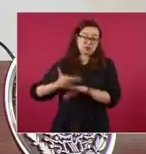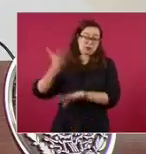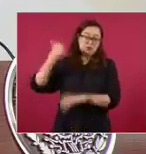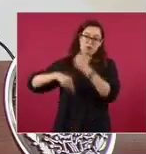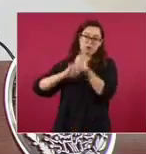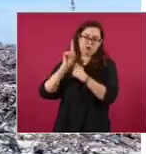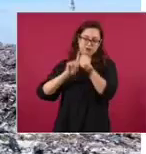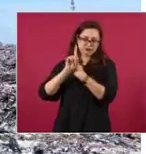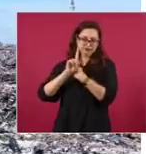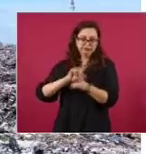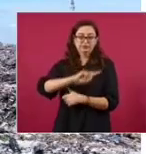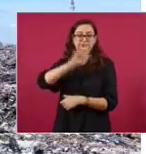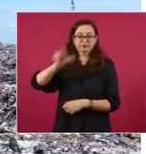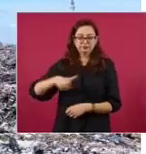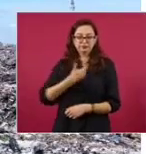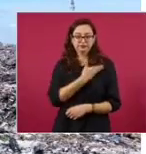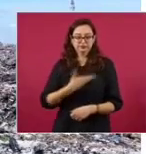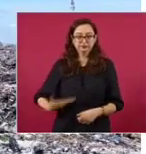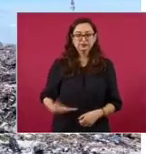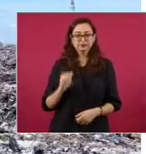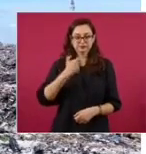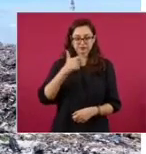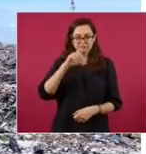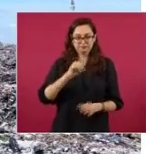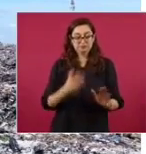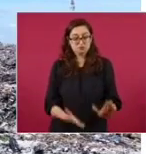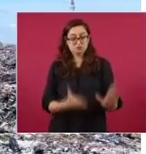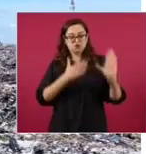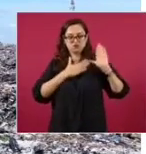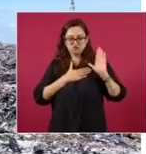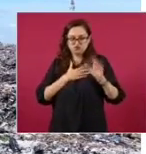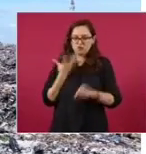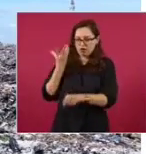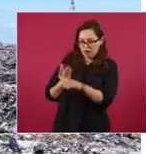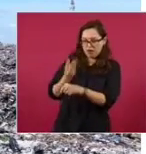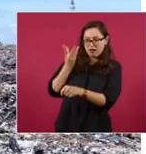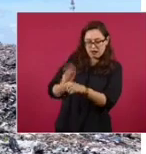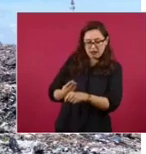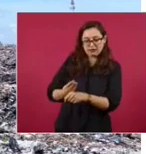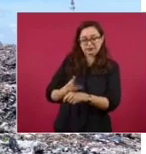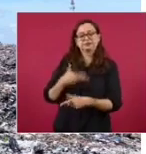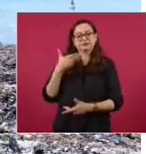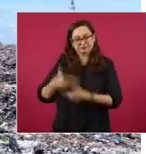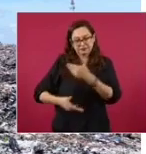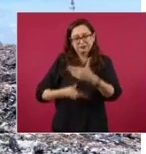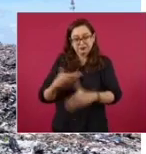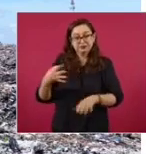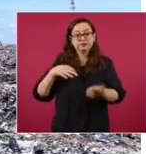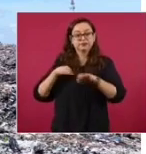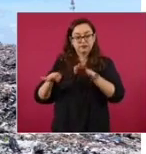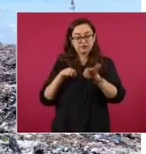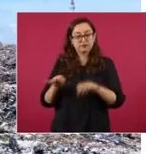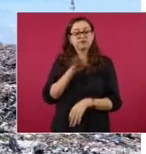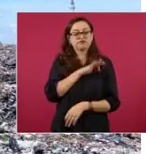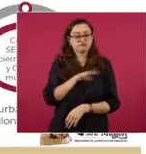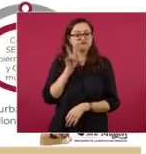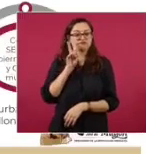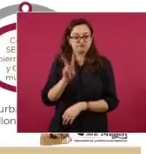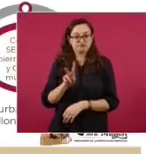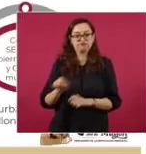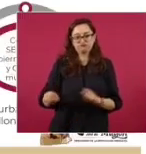Obrador, y sobre esto hemos venido trabajando. La siguiente, por favor. Aquí este es un esquema muy